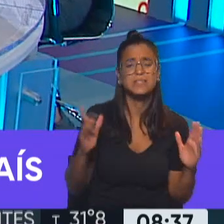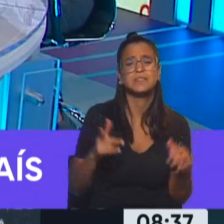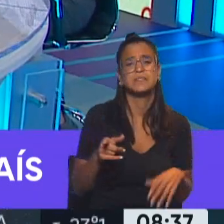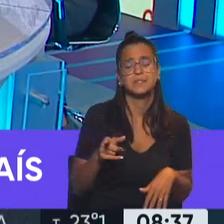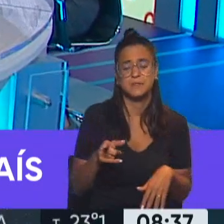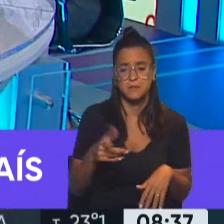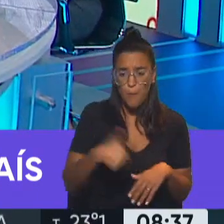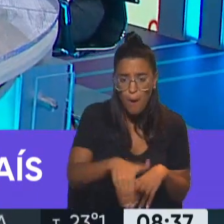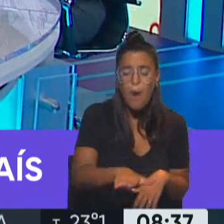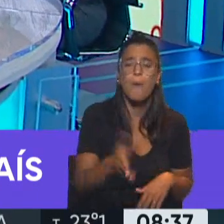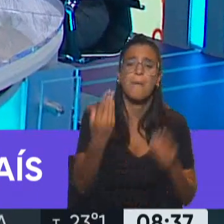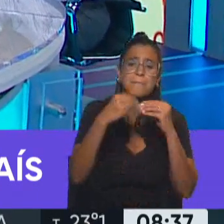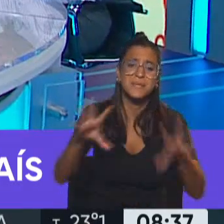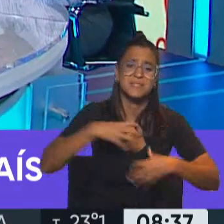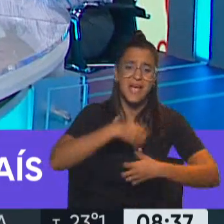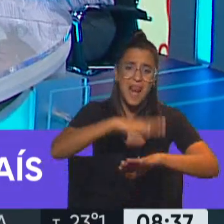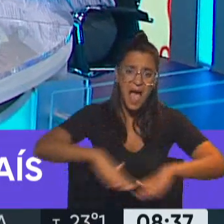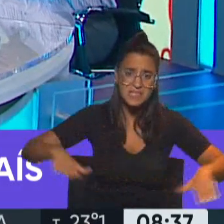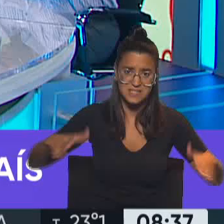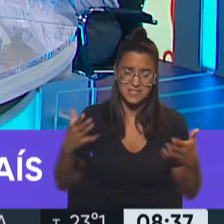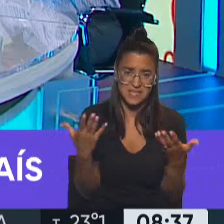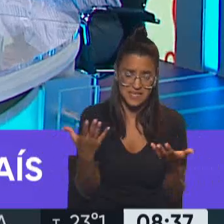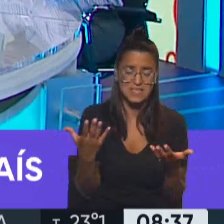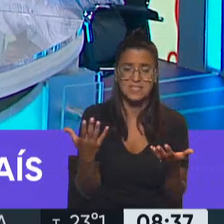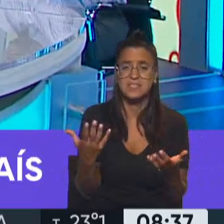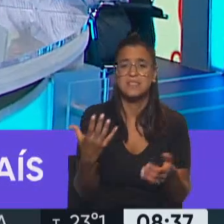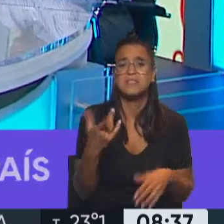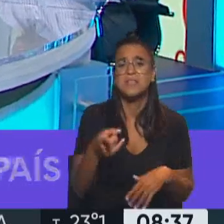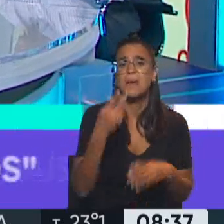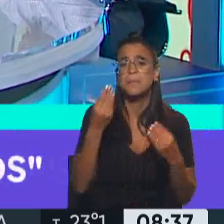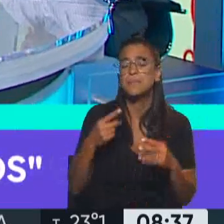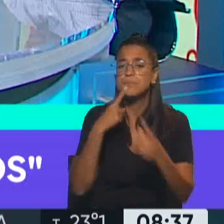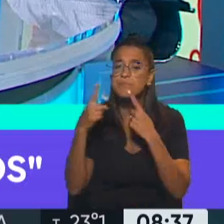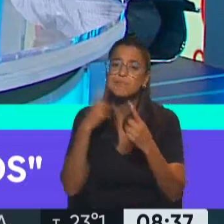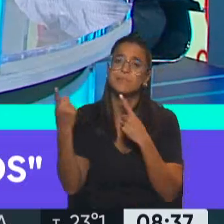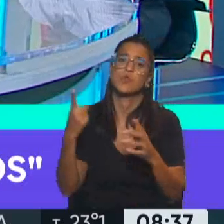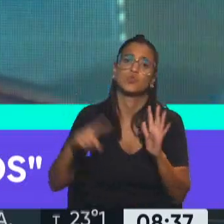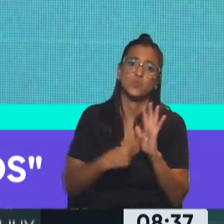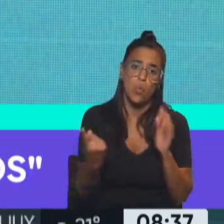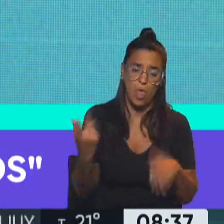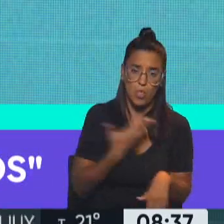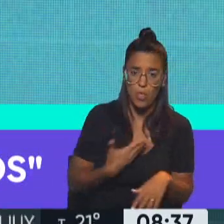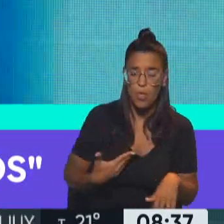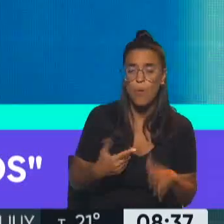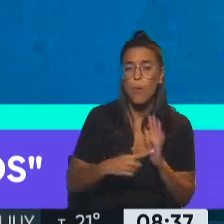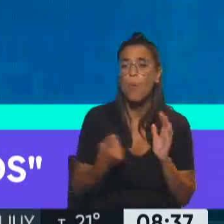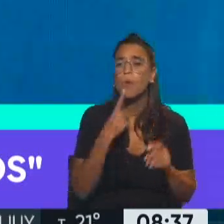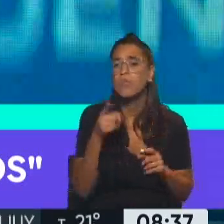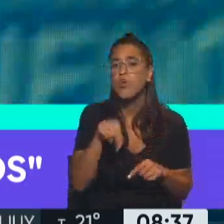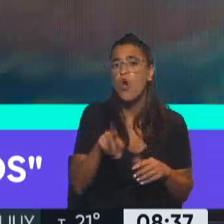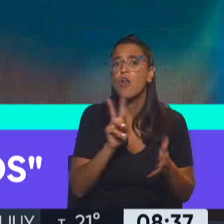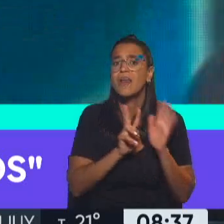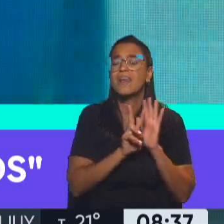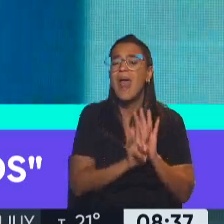comenzando el ciclo lectivo, están comenzando las clases ya. Sí. Fueron consultados sobre este tema las autoridades, por ejemplo, de la Ciudad de Buenos Aires, dijeron que no va a haber nuevas restricciones, pero